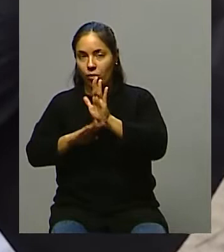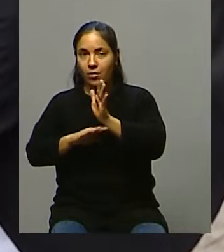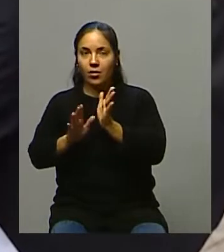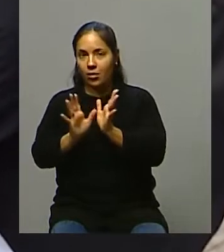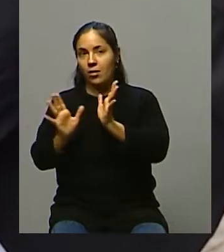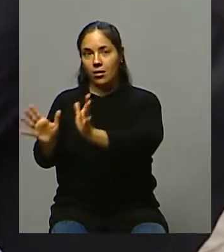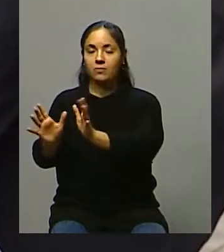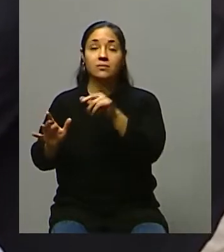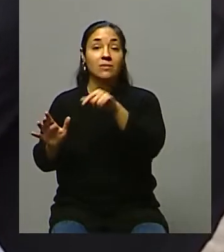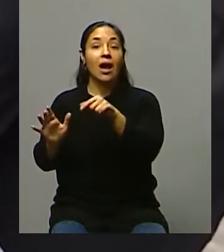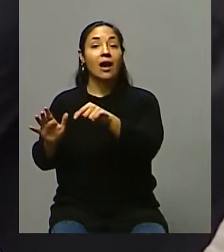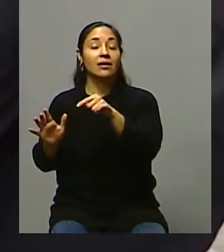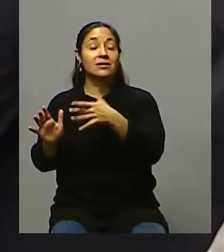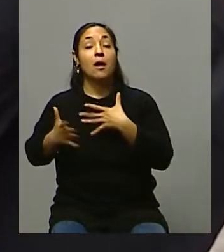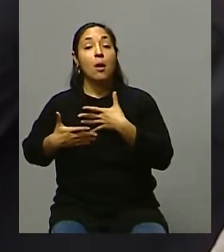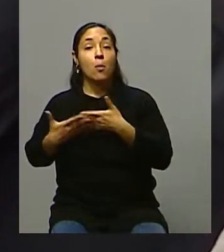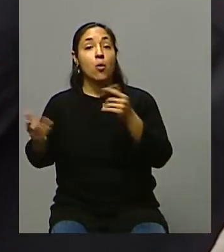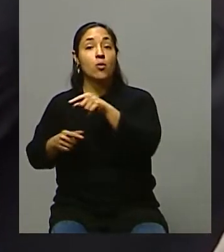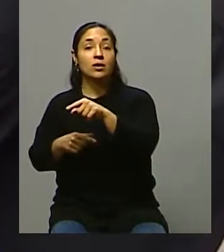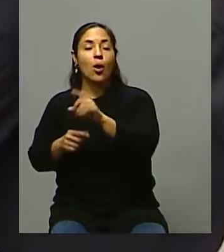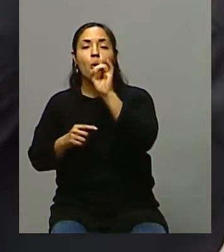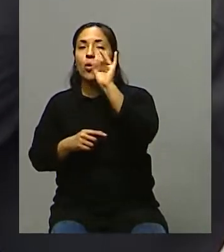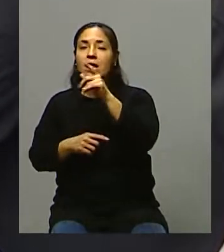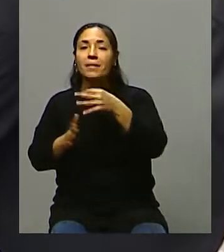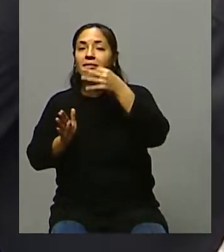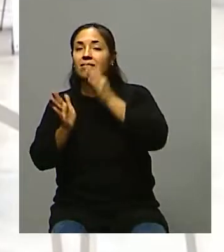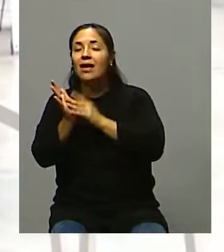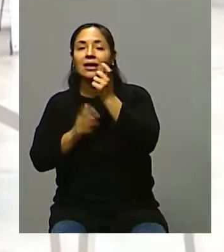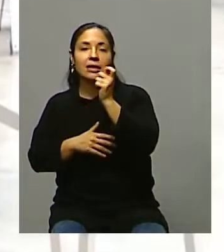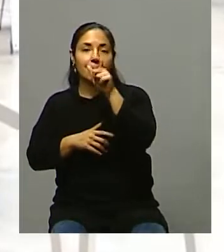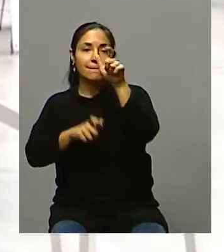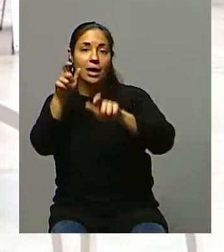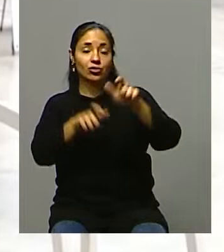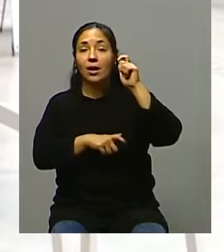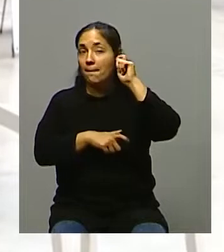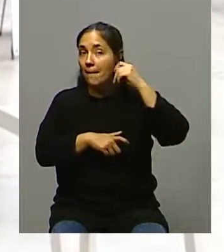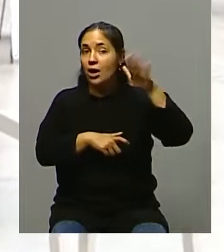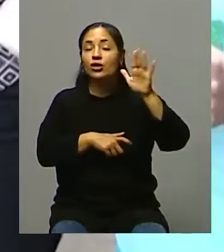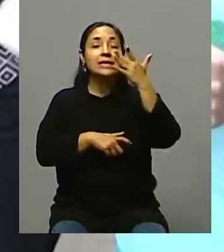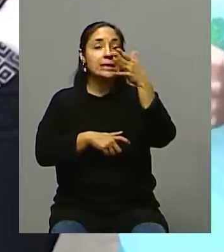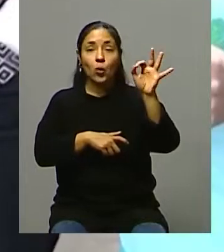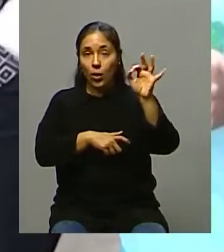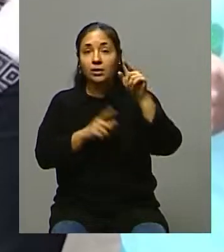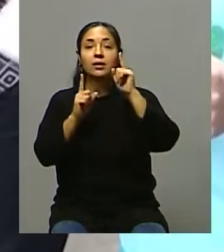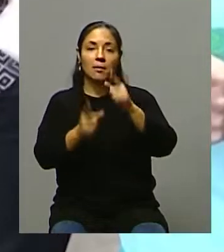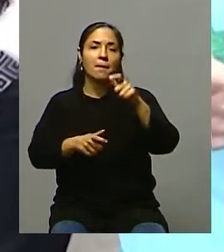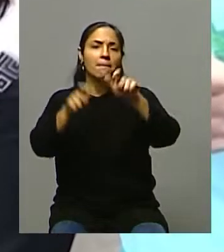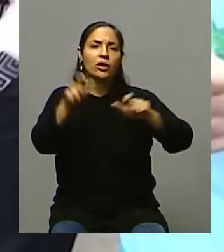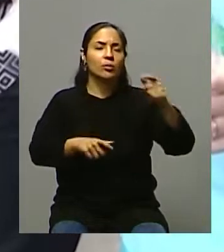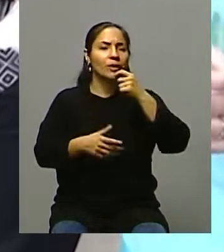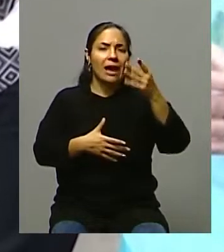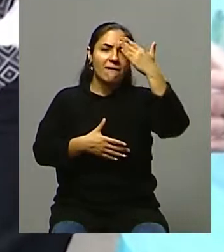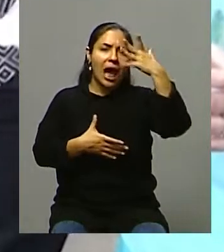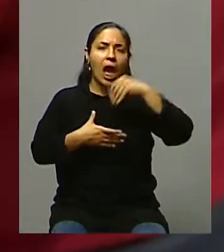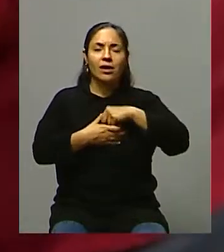restringió, y se restringió a grupos de riesgo, si querés, más de 50, y personas, y ¿qué les dije?